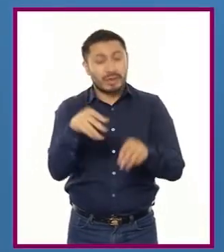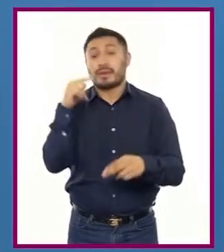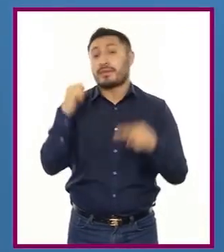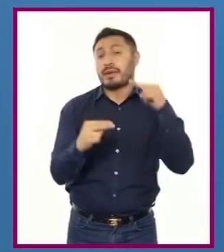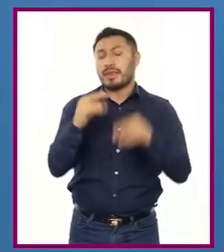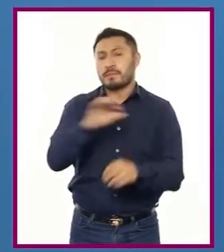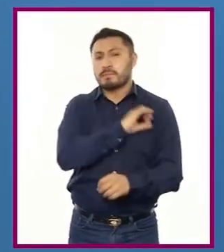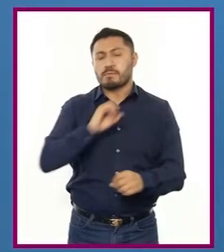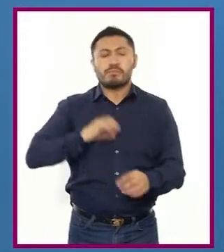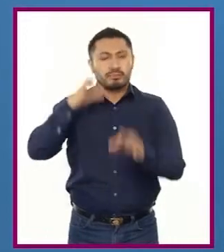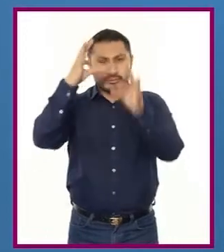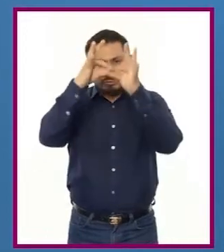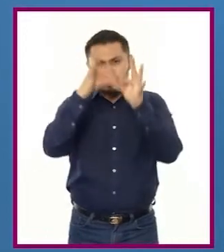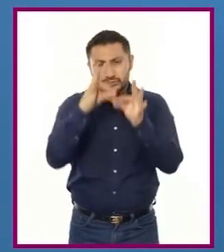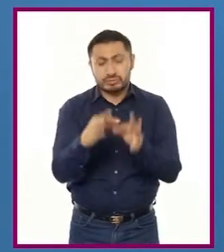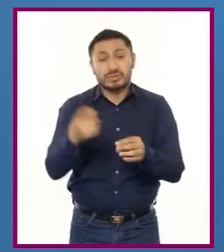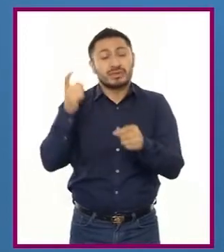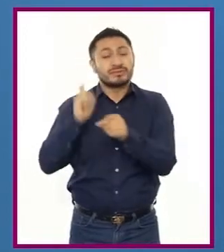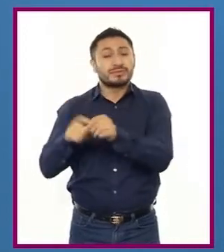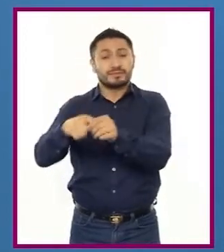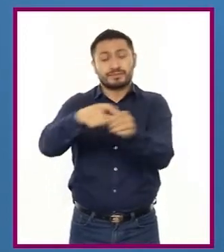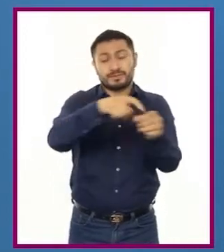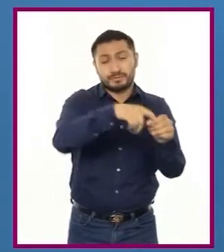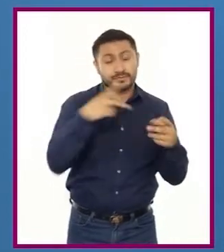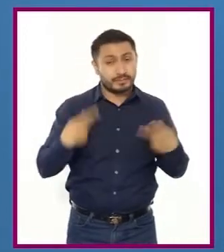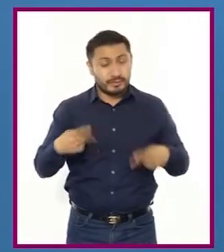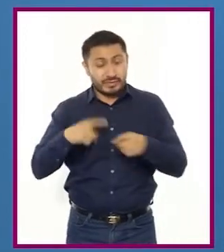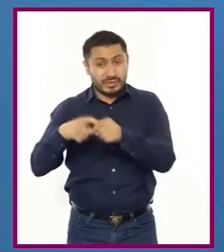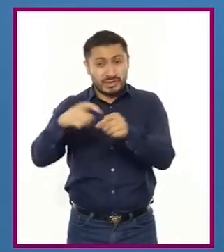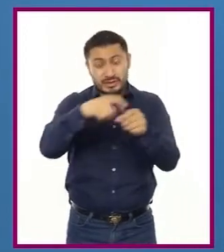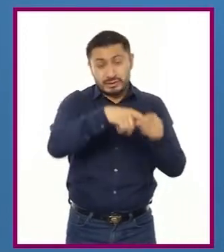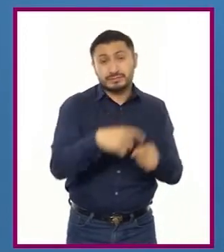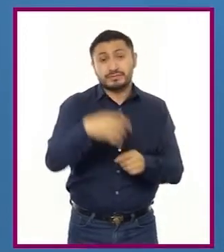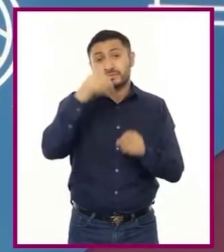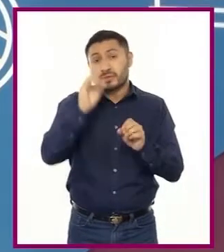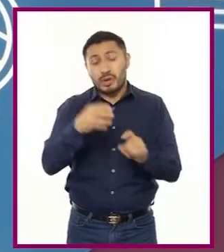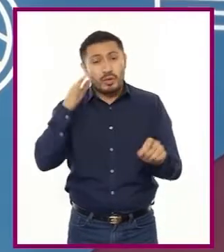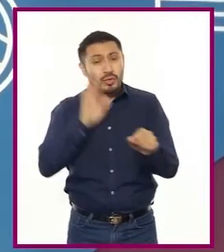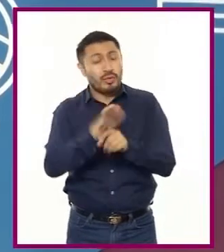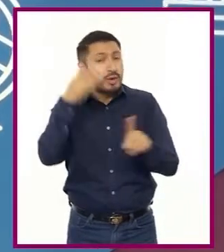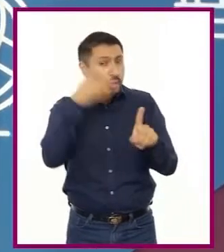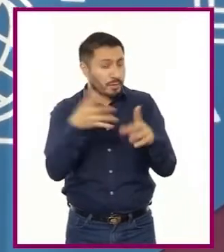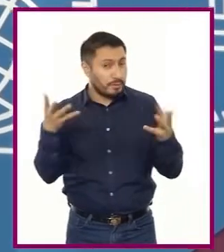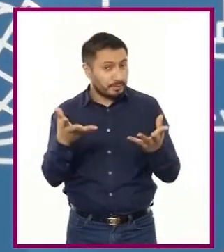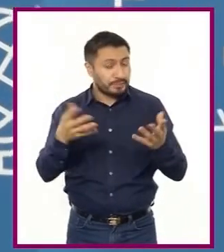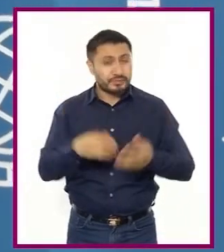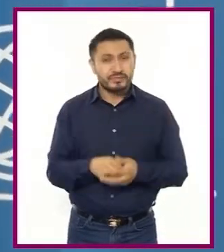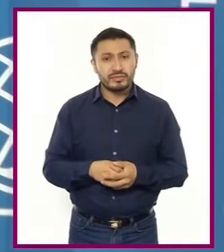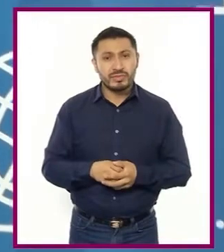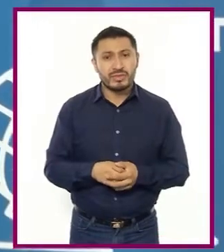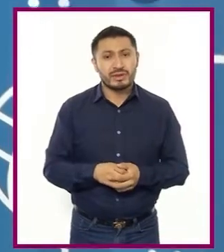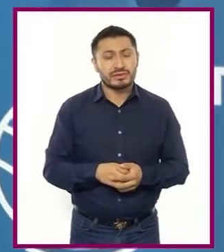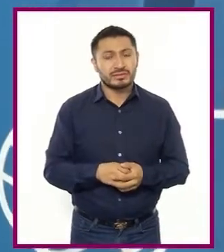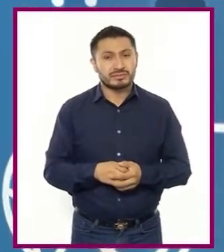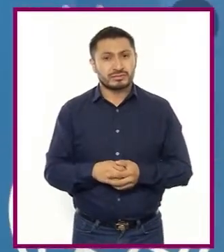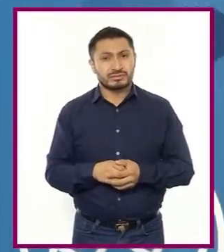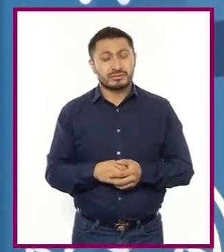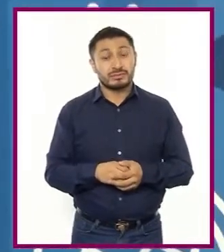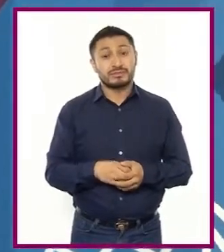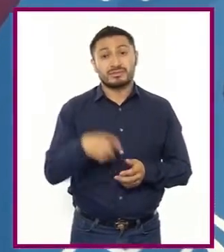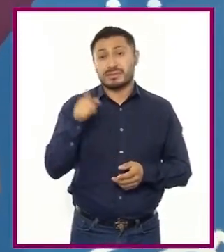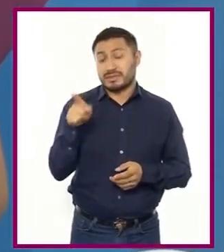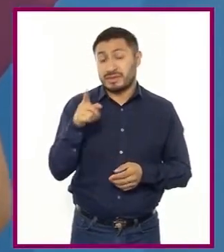que generen entre los países firmantes o la intención con la que se crean. Lo que menciona, maestro, es